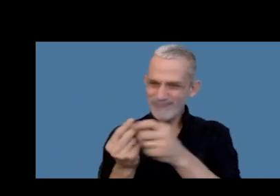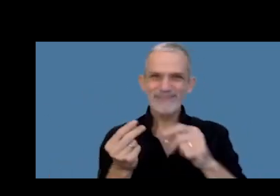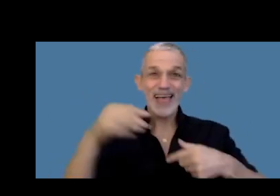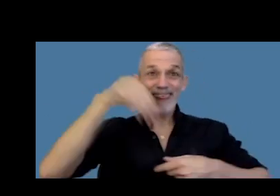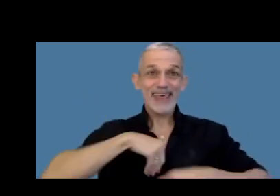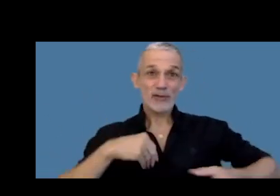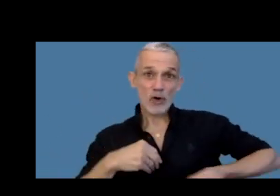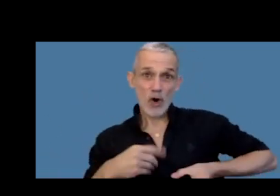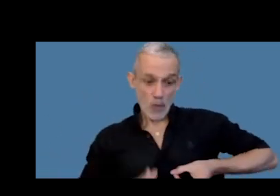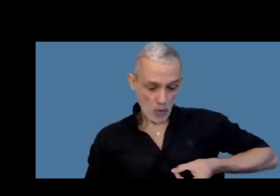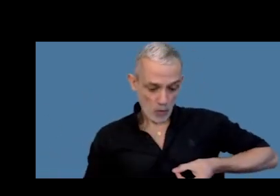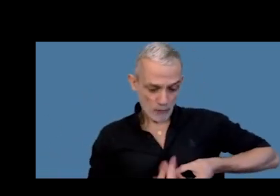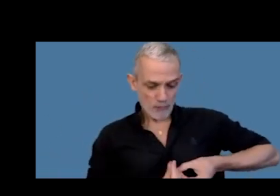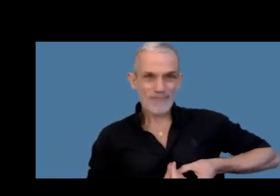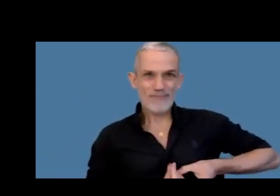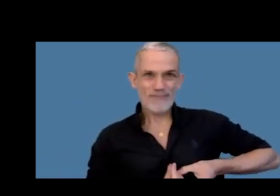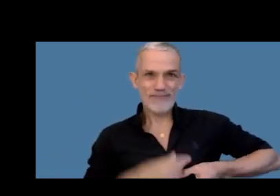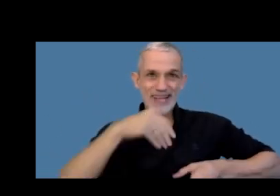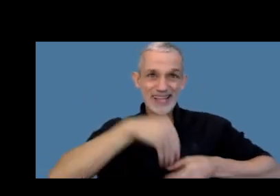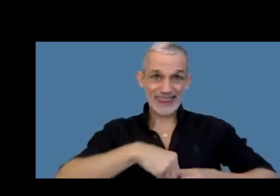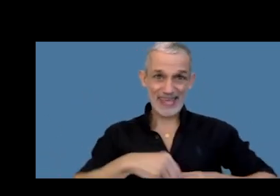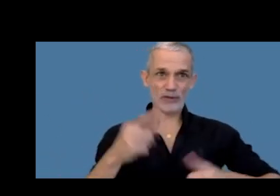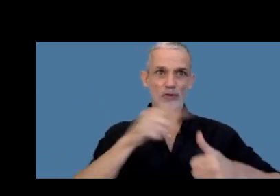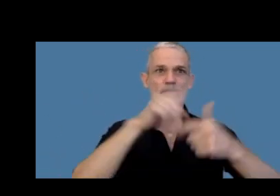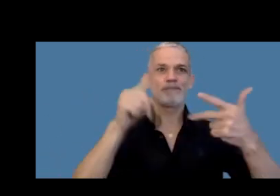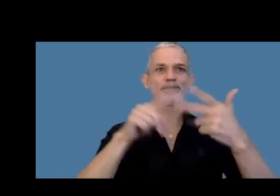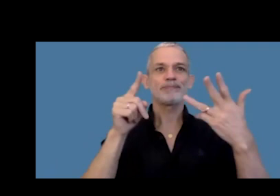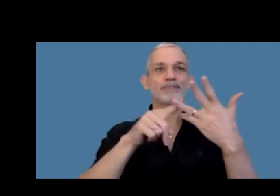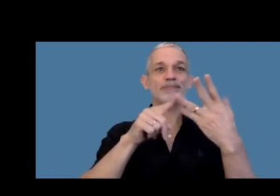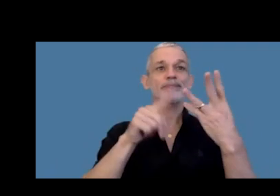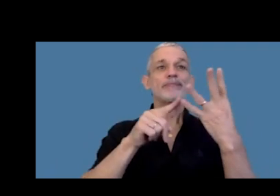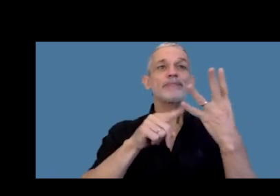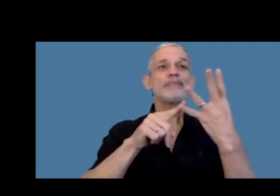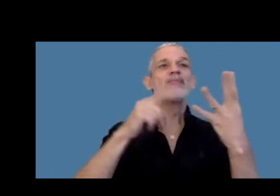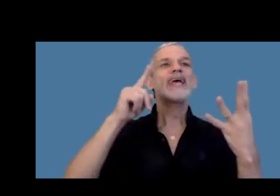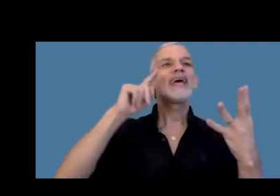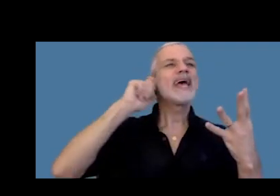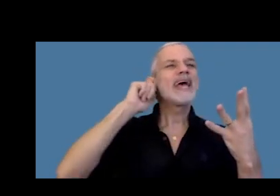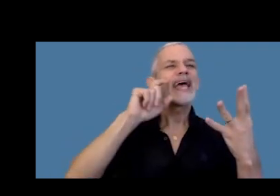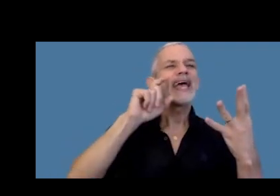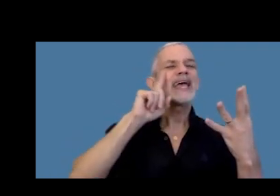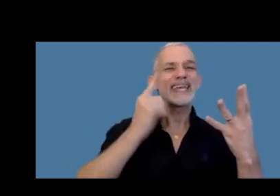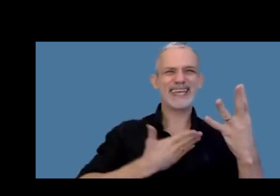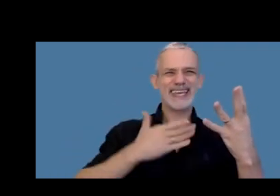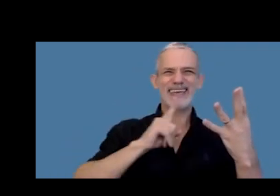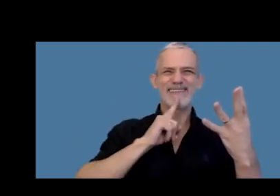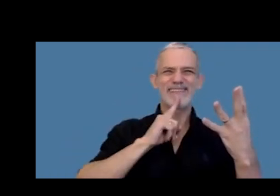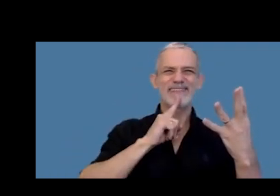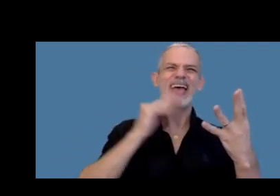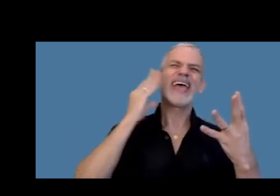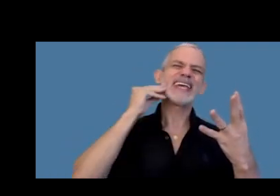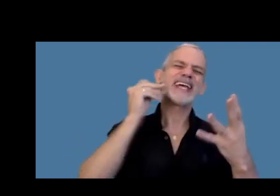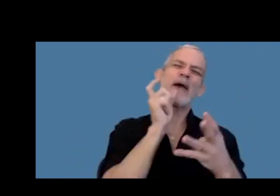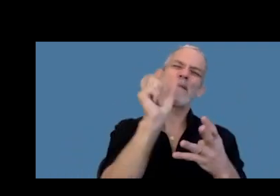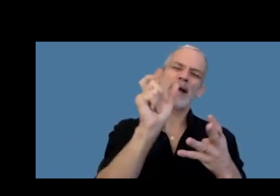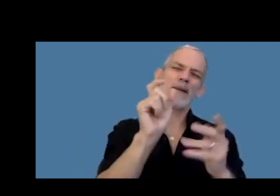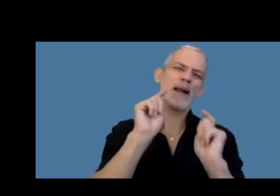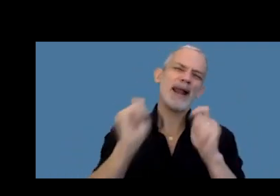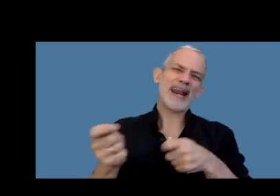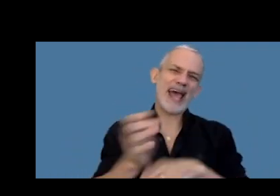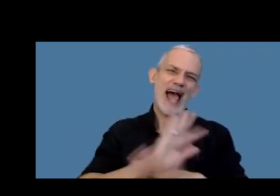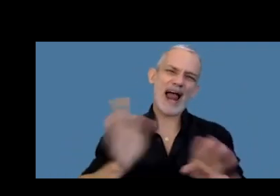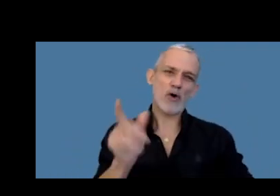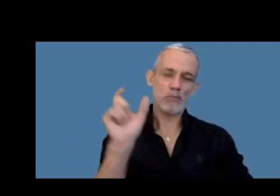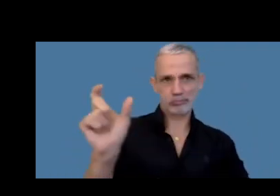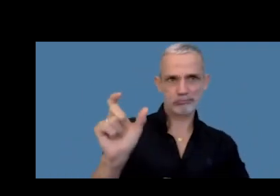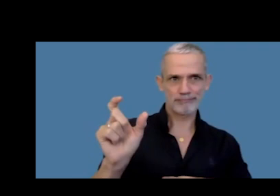mujer. El proceso GIFT, que en inglés significa regalo, o sea, el médico que lo patentó en Estados